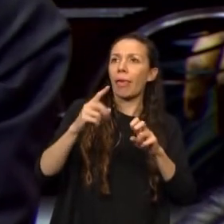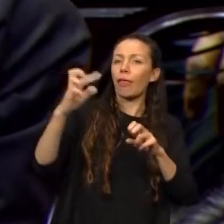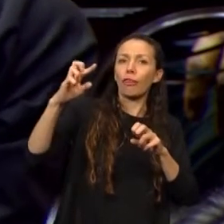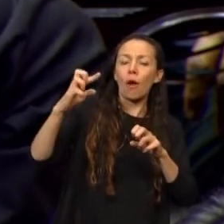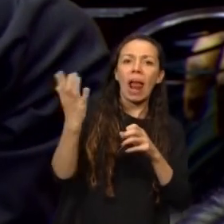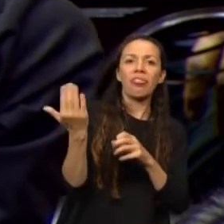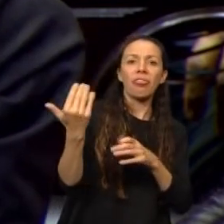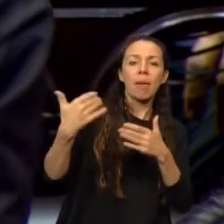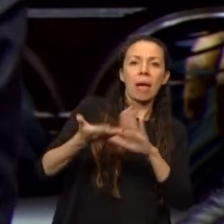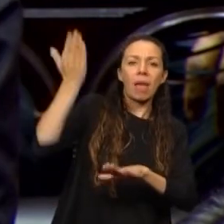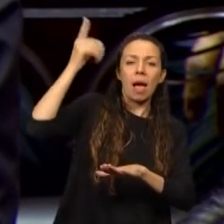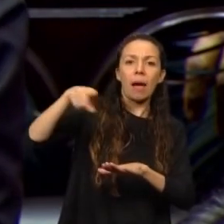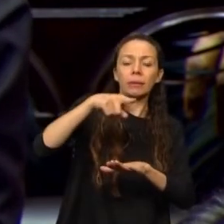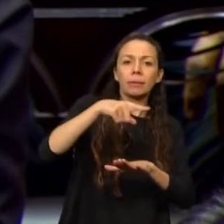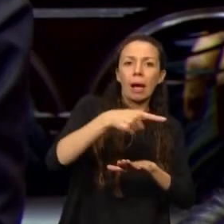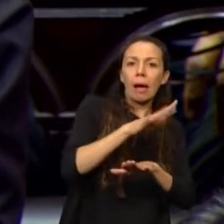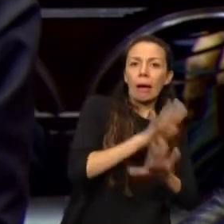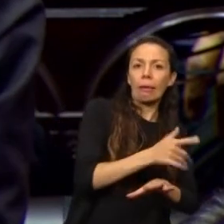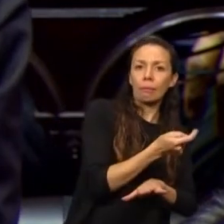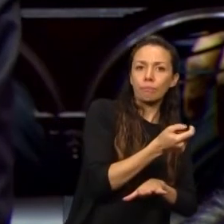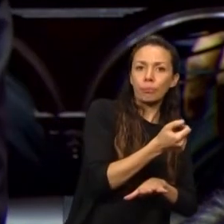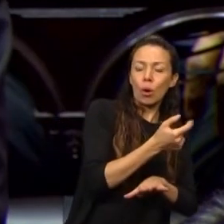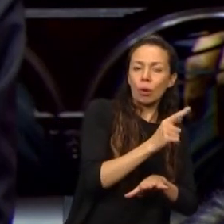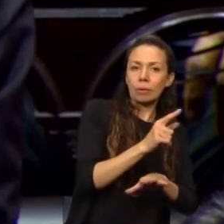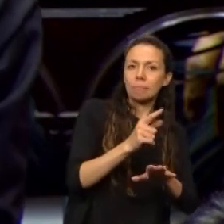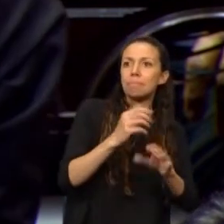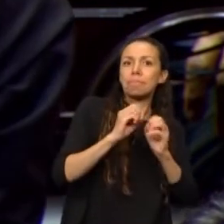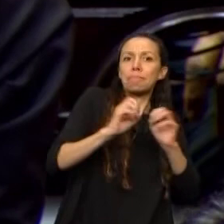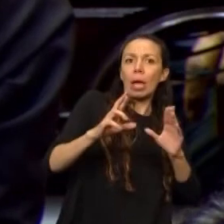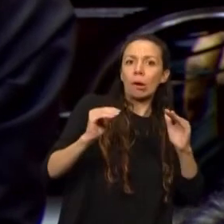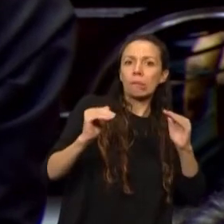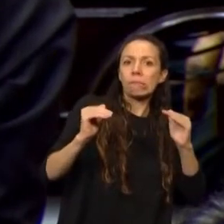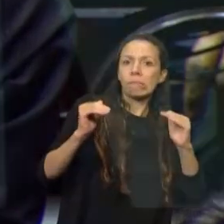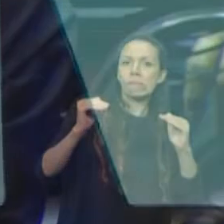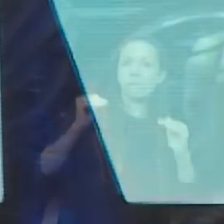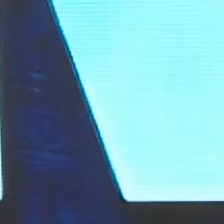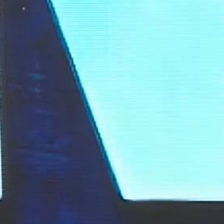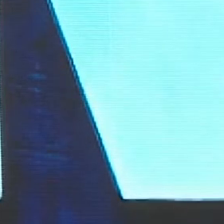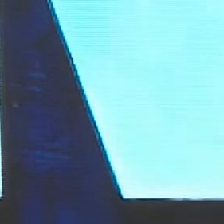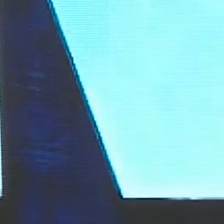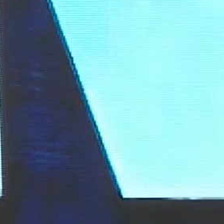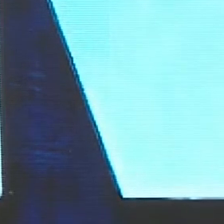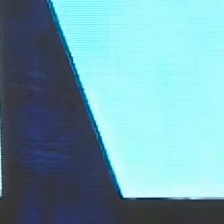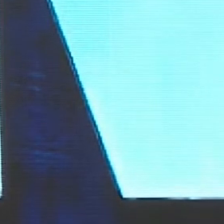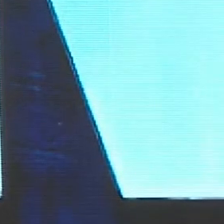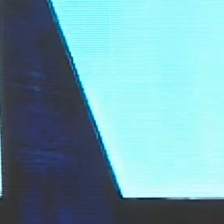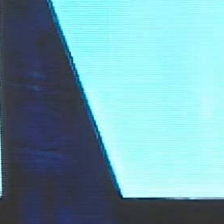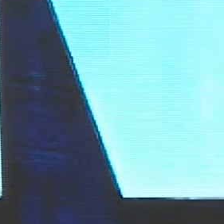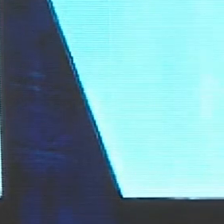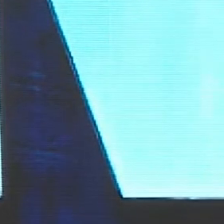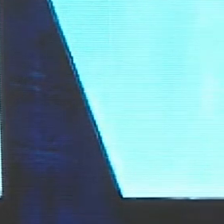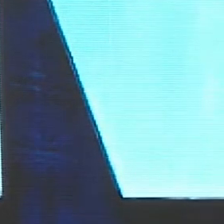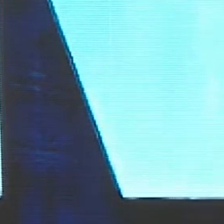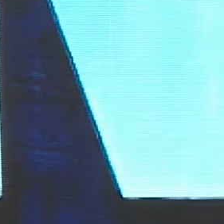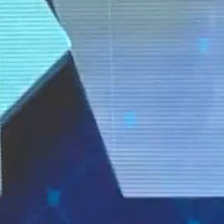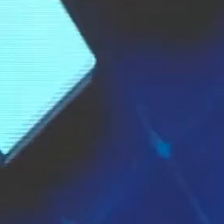vino acompañada con una devaluación que orillaba el 70%. Bueno, esta semana se definieron